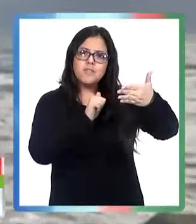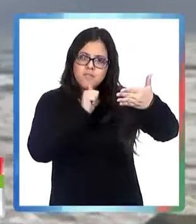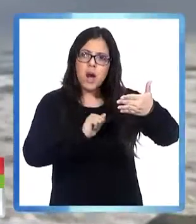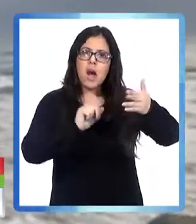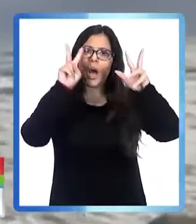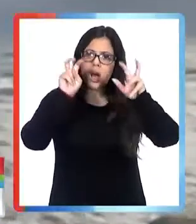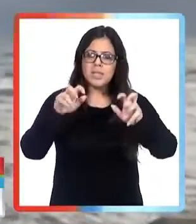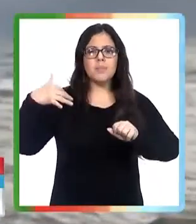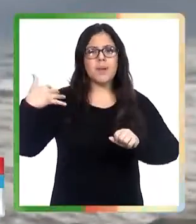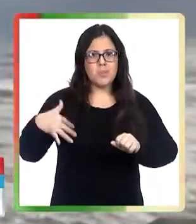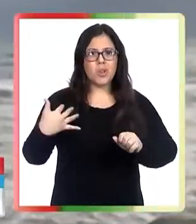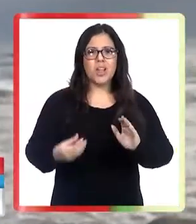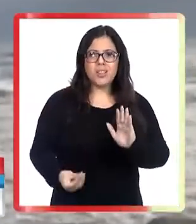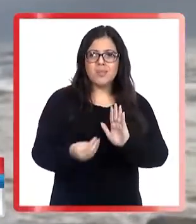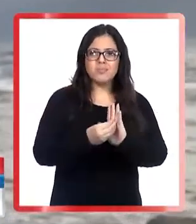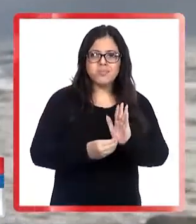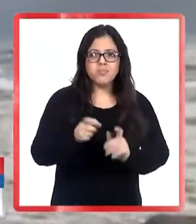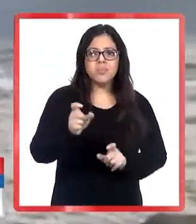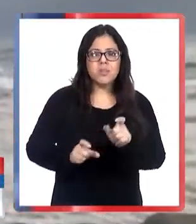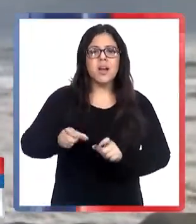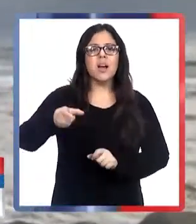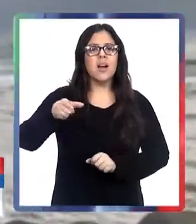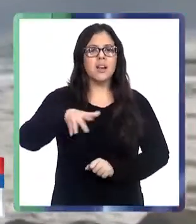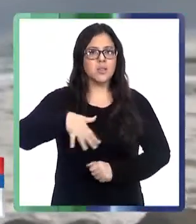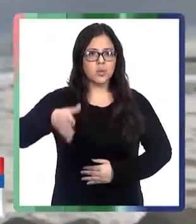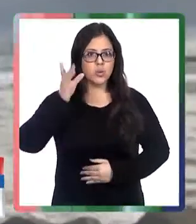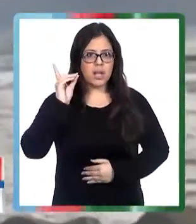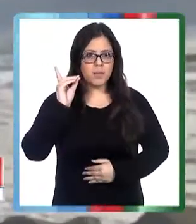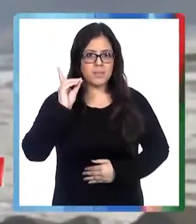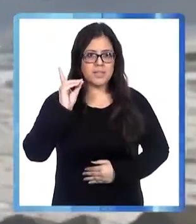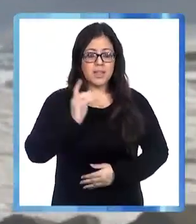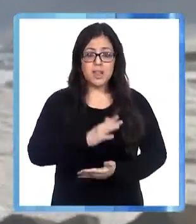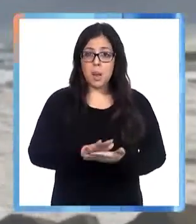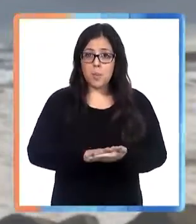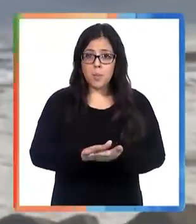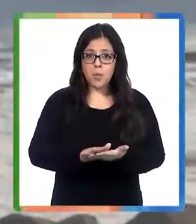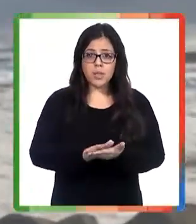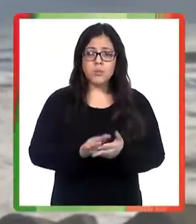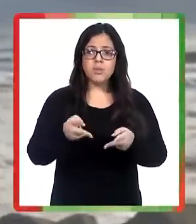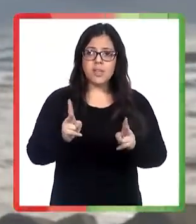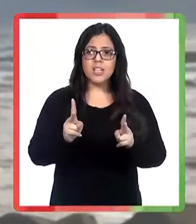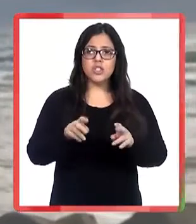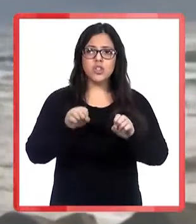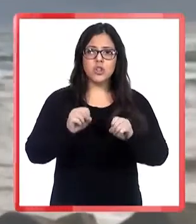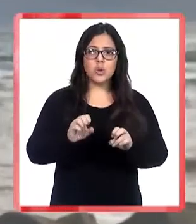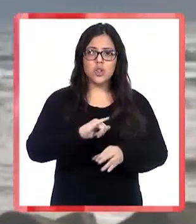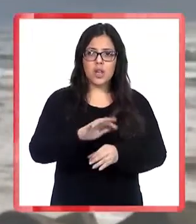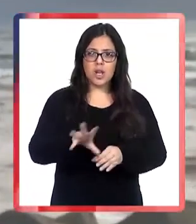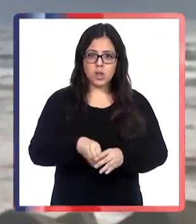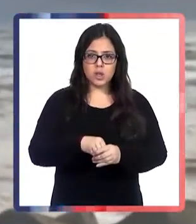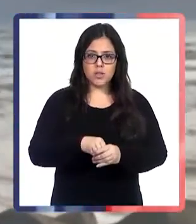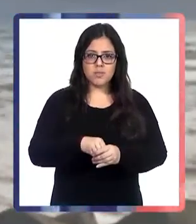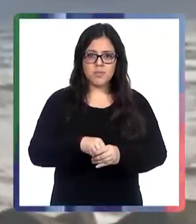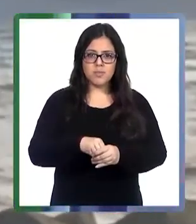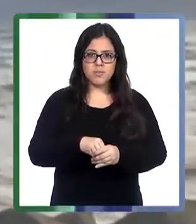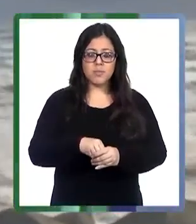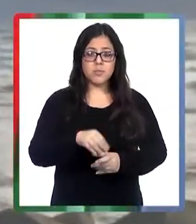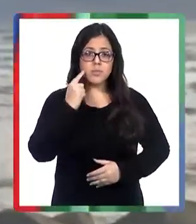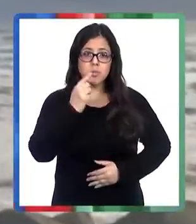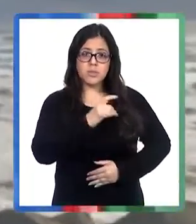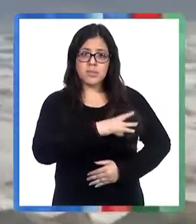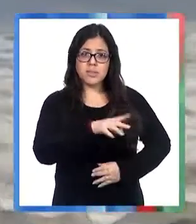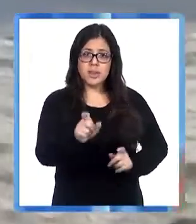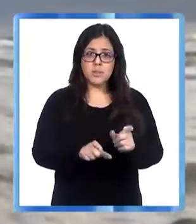corta en consagrar asuntos importantes para las personas en situación de discapacidad, como por ejemplo el derecho a la educación